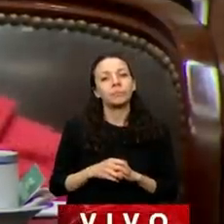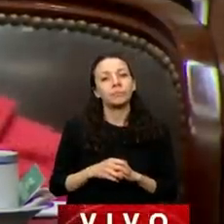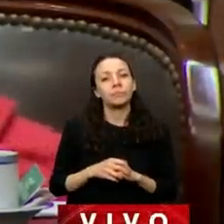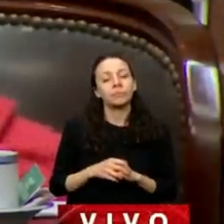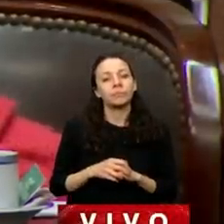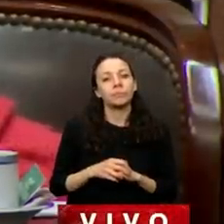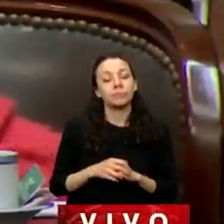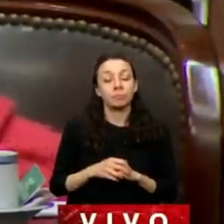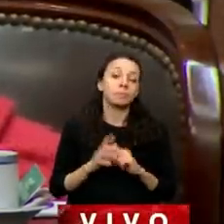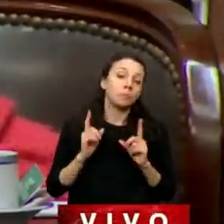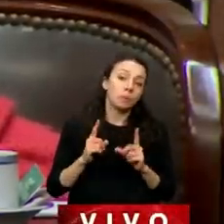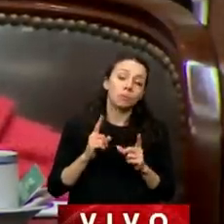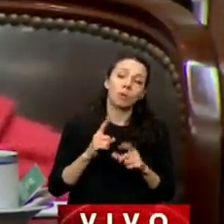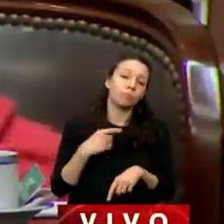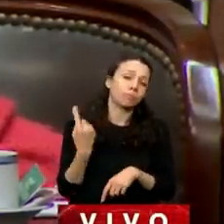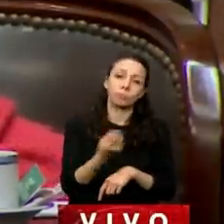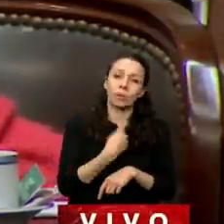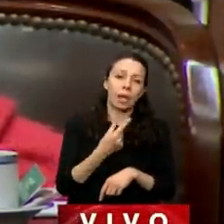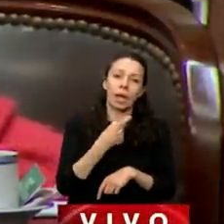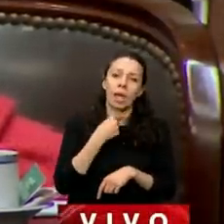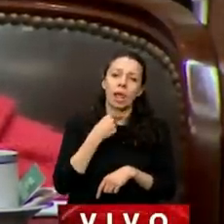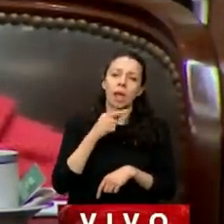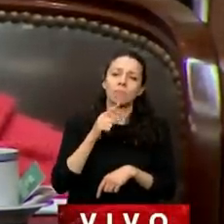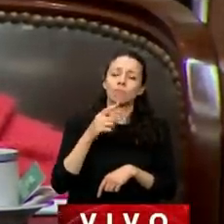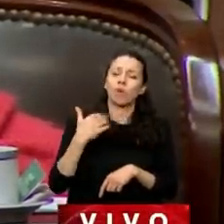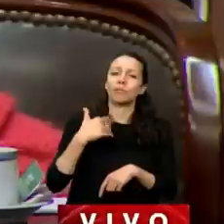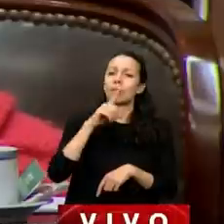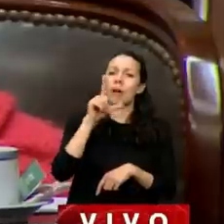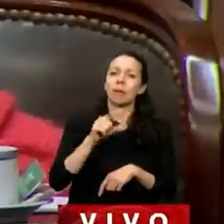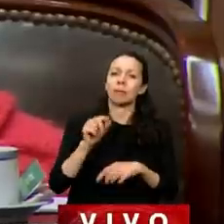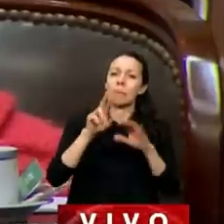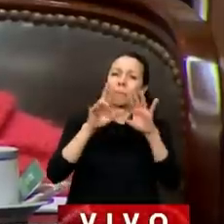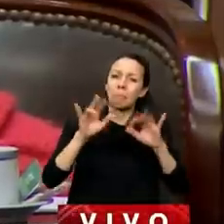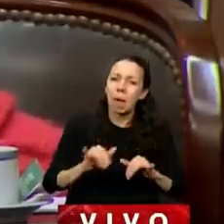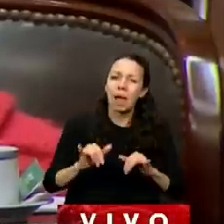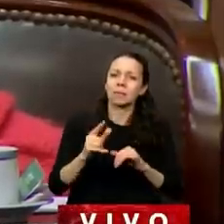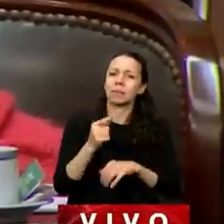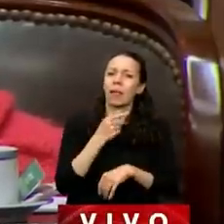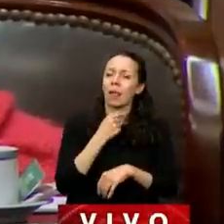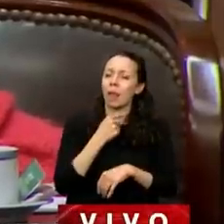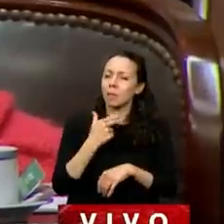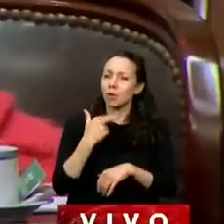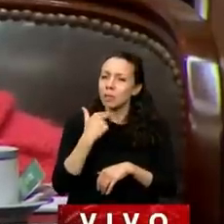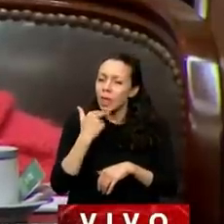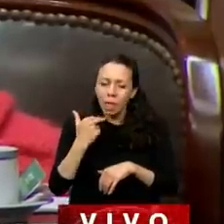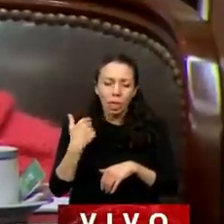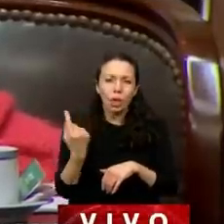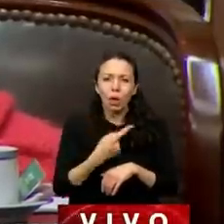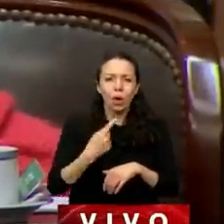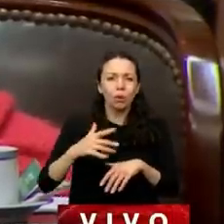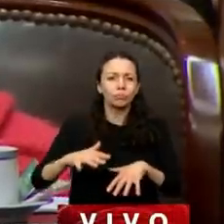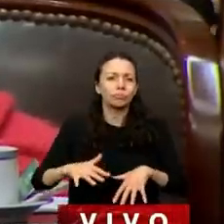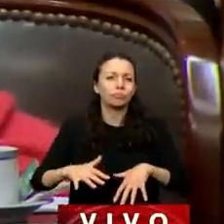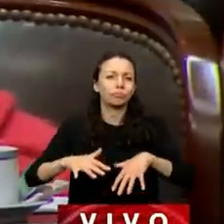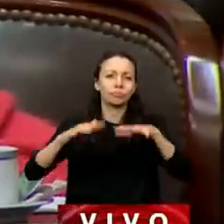que queremos vivir en un país en paz, queremos que nuestros hijos puedan crecer, nuestros hijos y